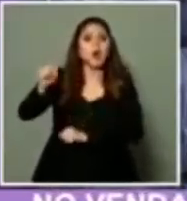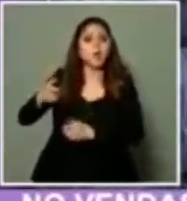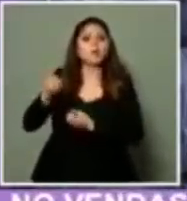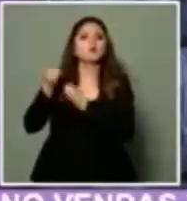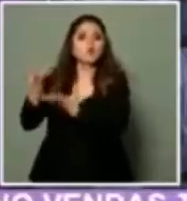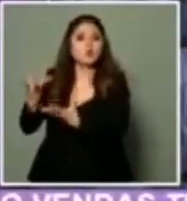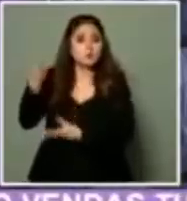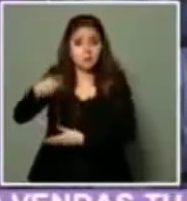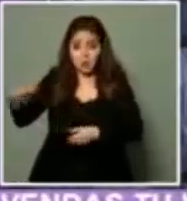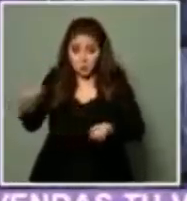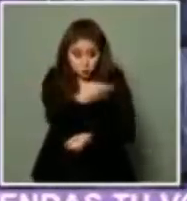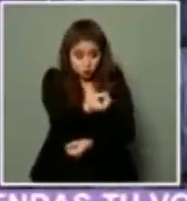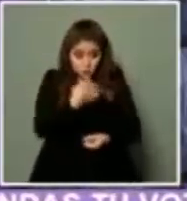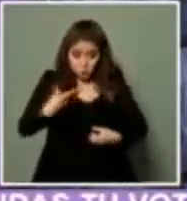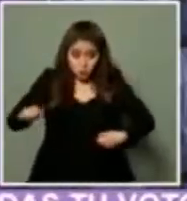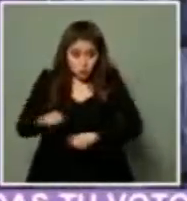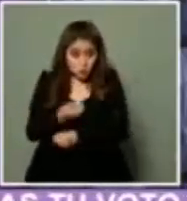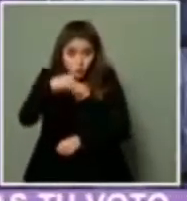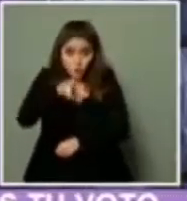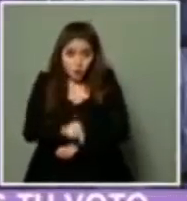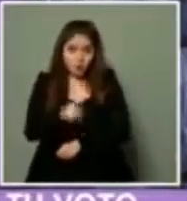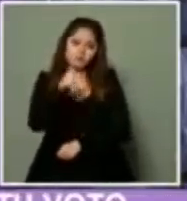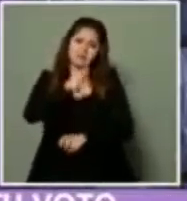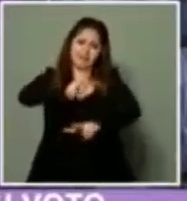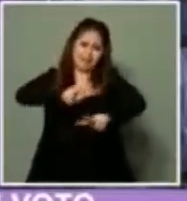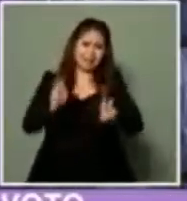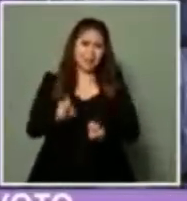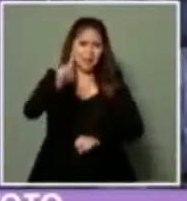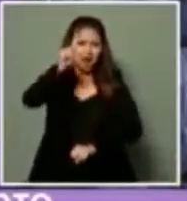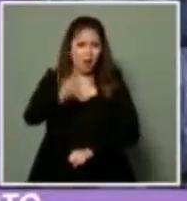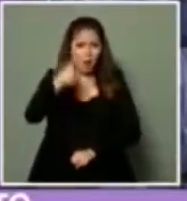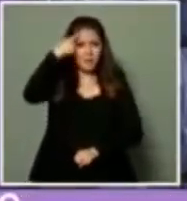No más cierre de válvulas por temas de carácter político.